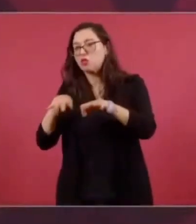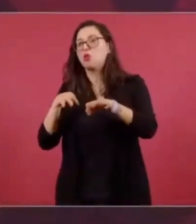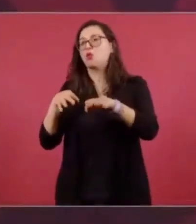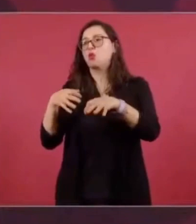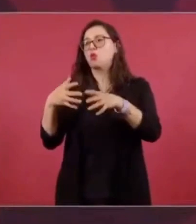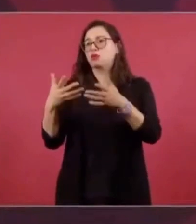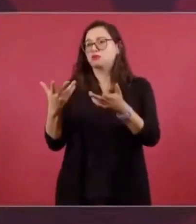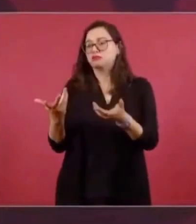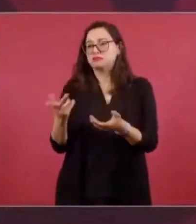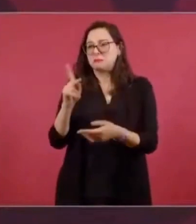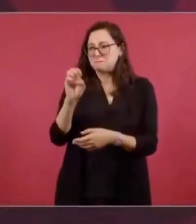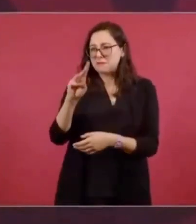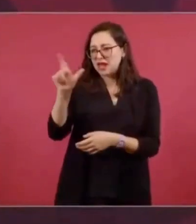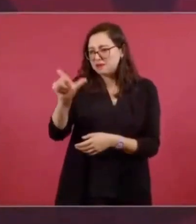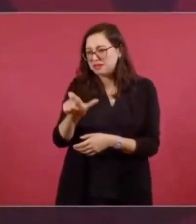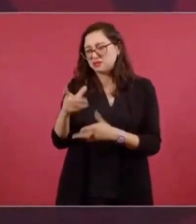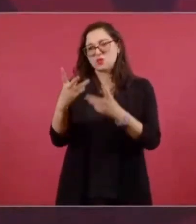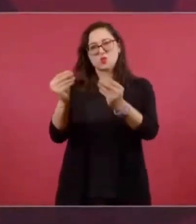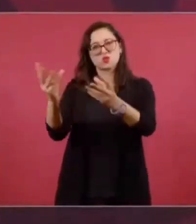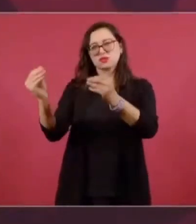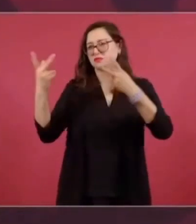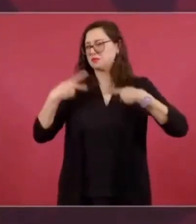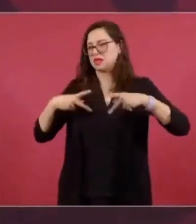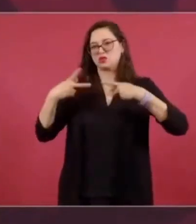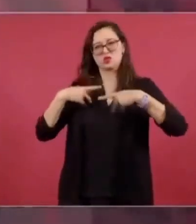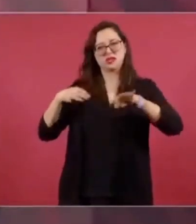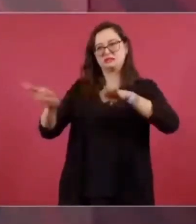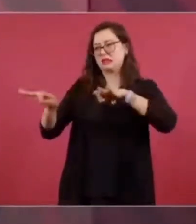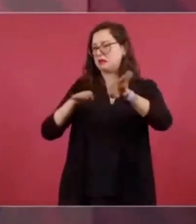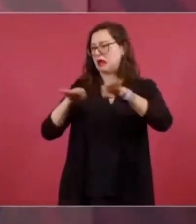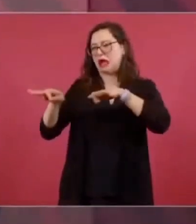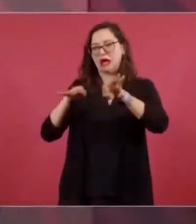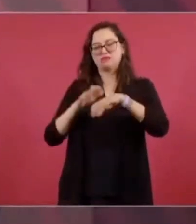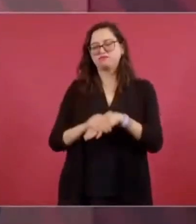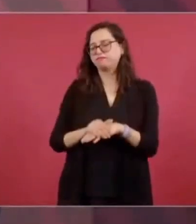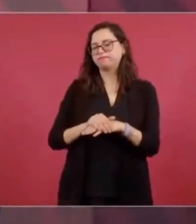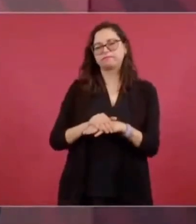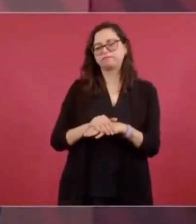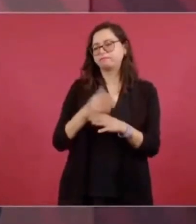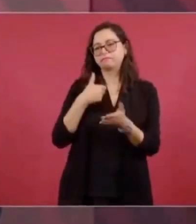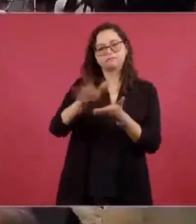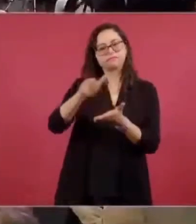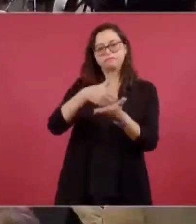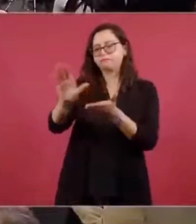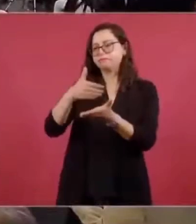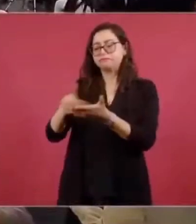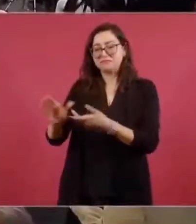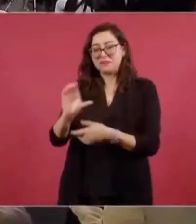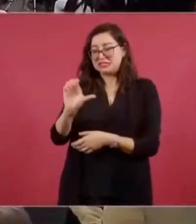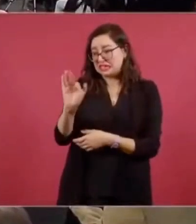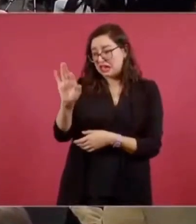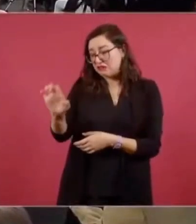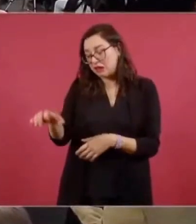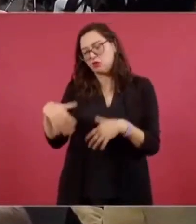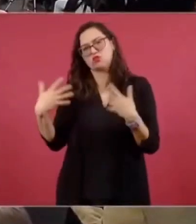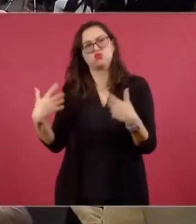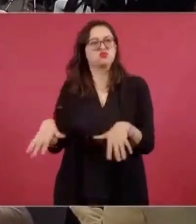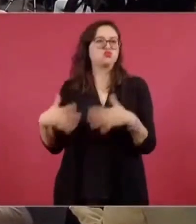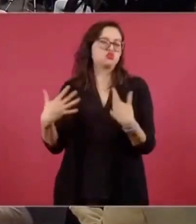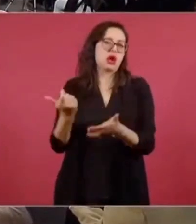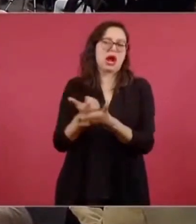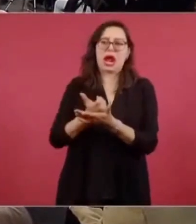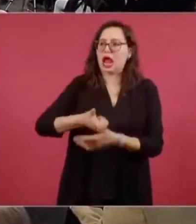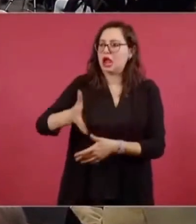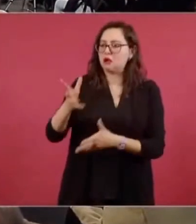Por ejemplo, en Pemex, o en la Comisión Federal de Electricidad. Entonces,